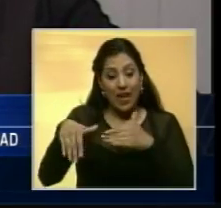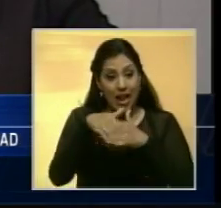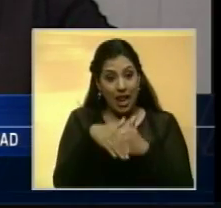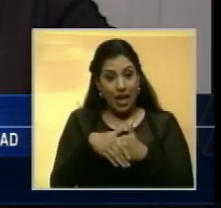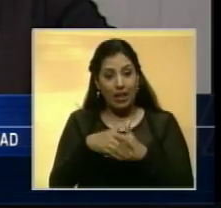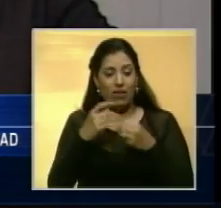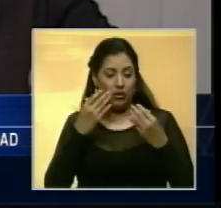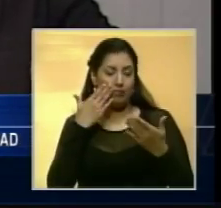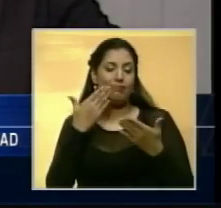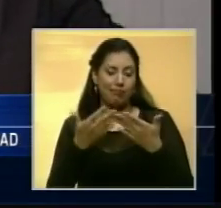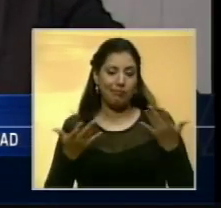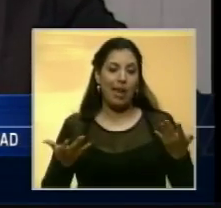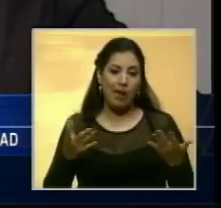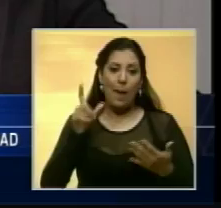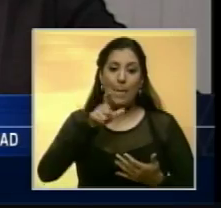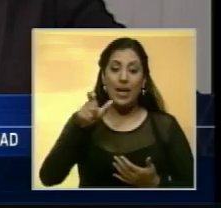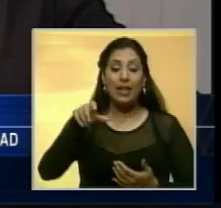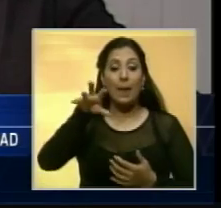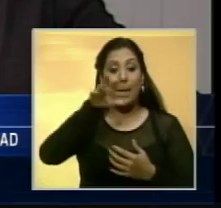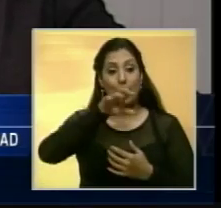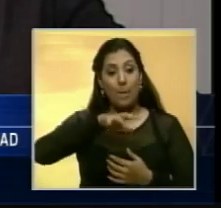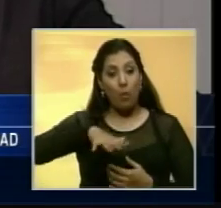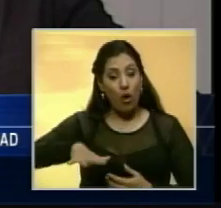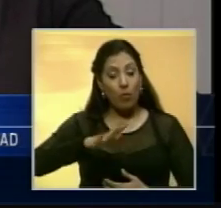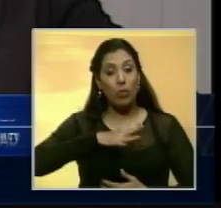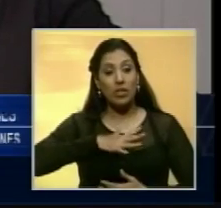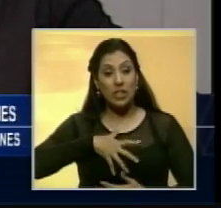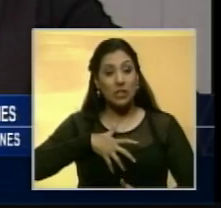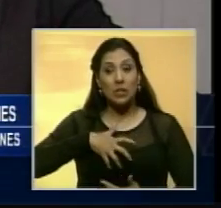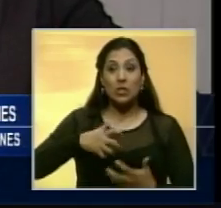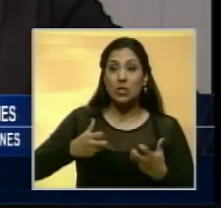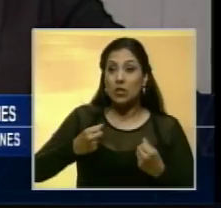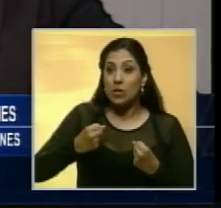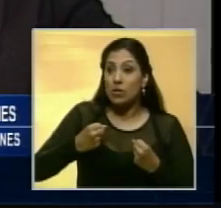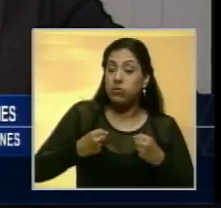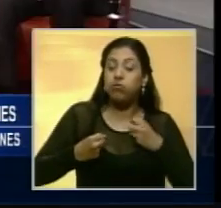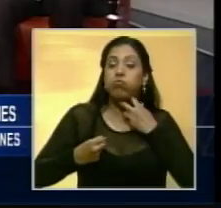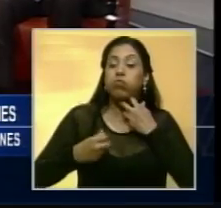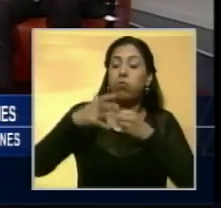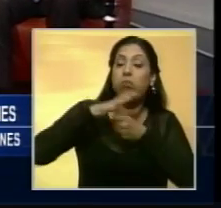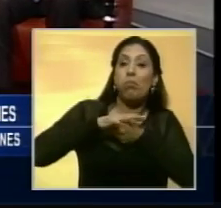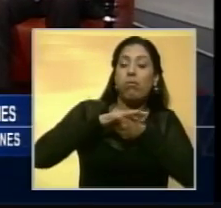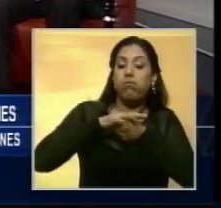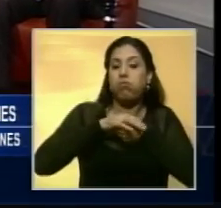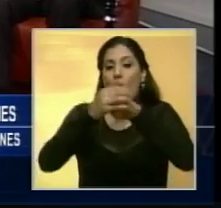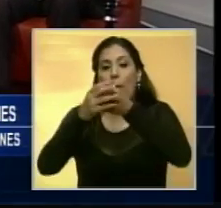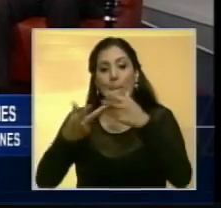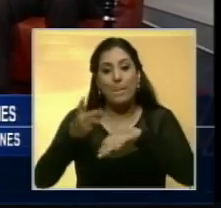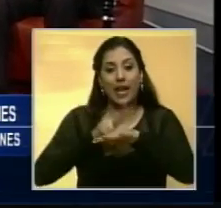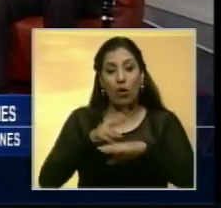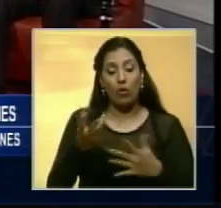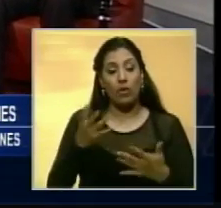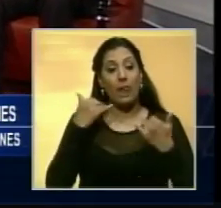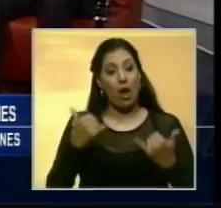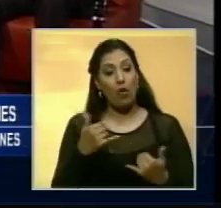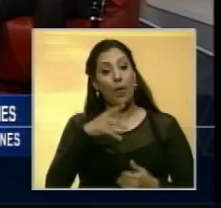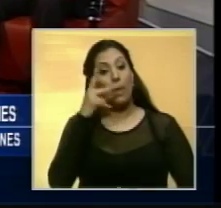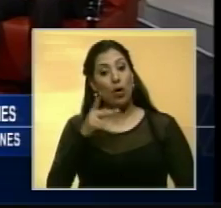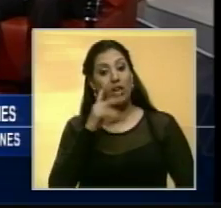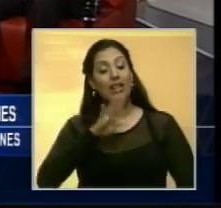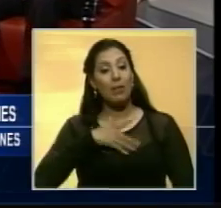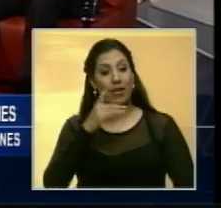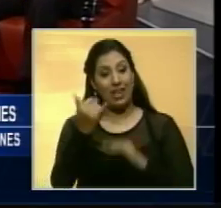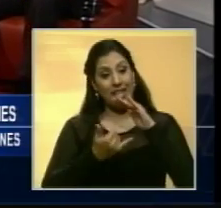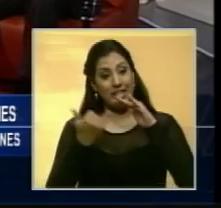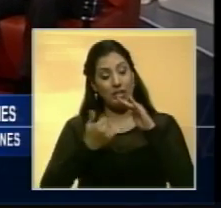calle, evidentemente el país queda en una situación tan difícil y tan complicada de manejar. El parlamentario cuestionó la politización de